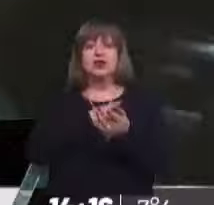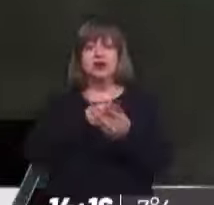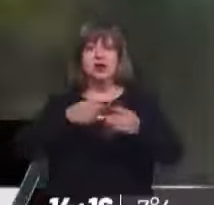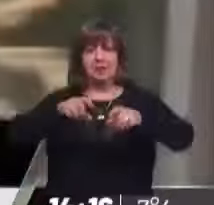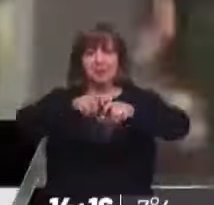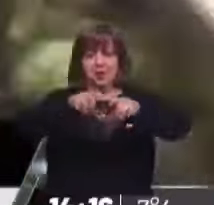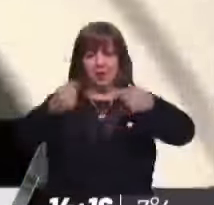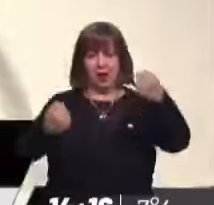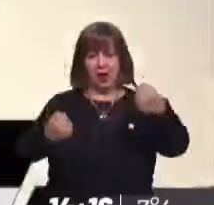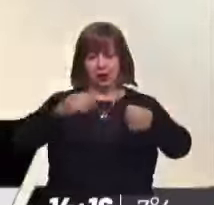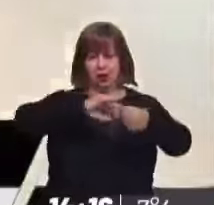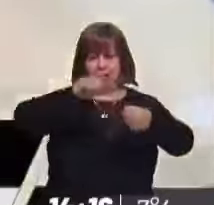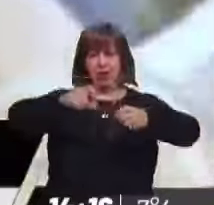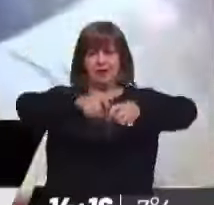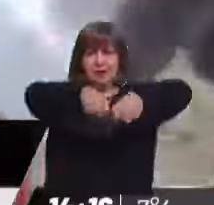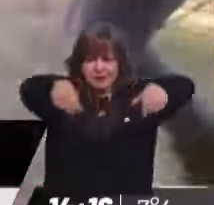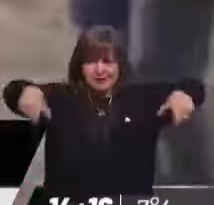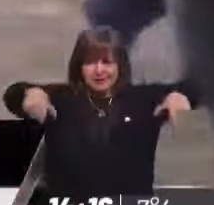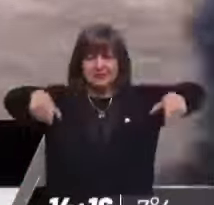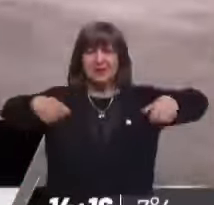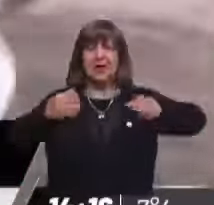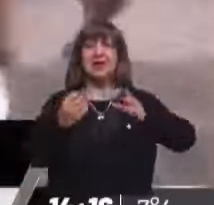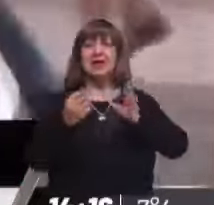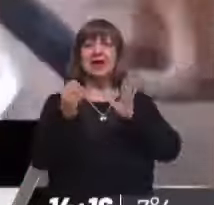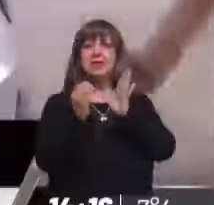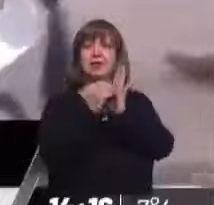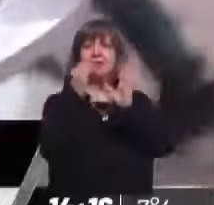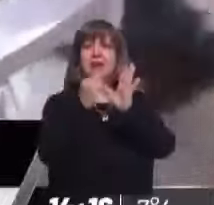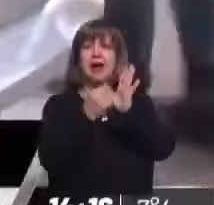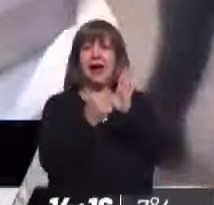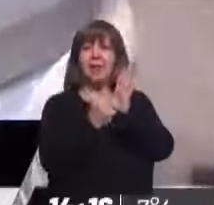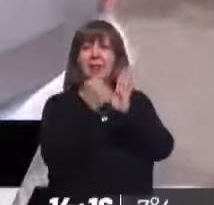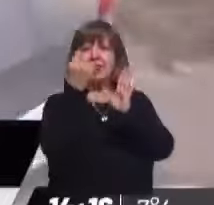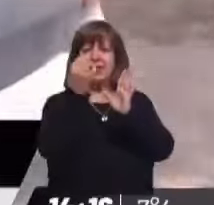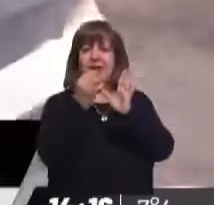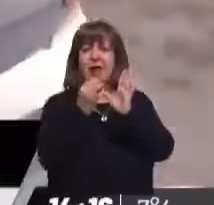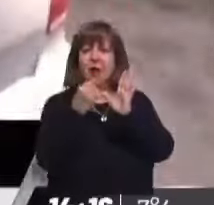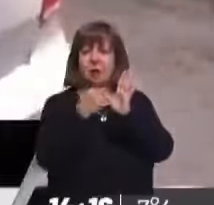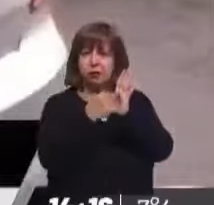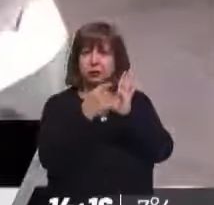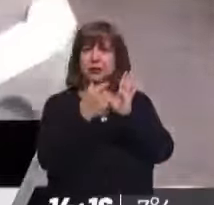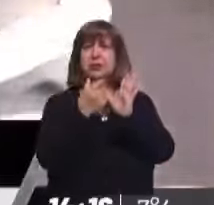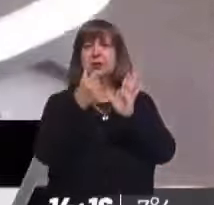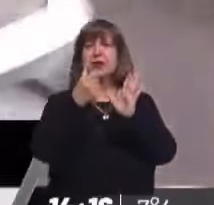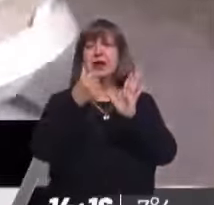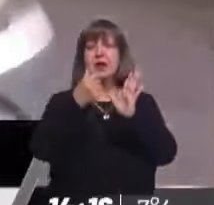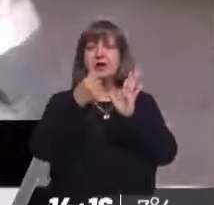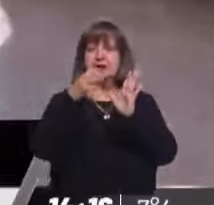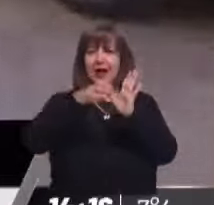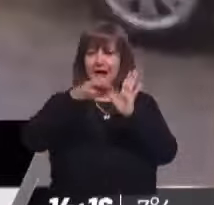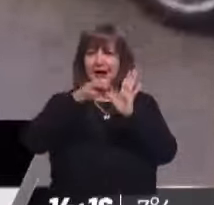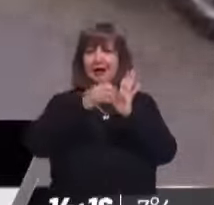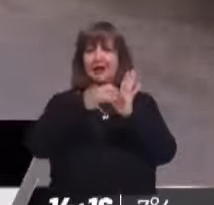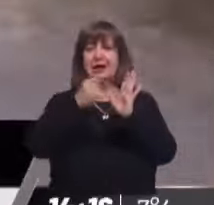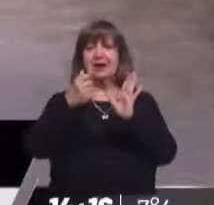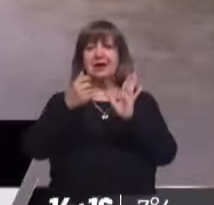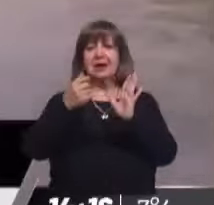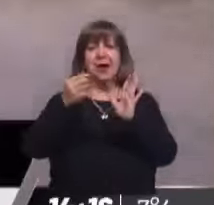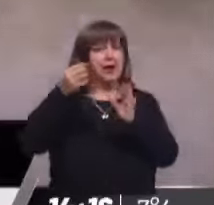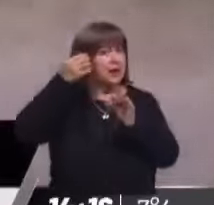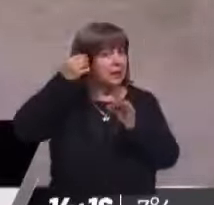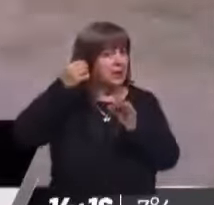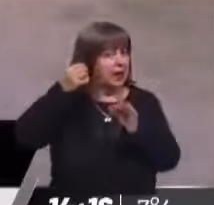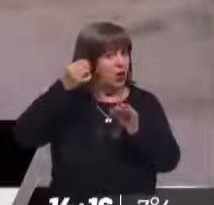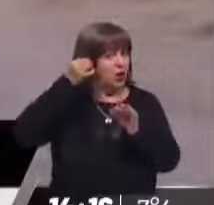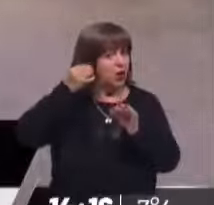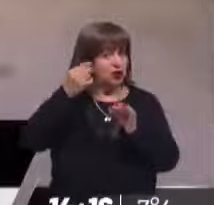la Ford Ranger. Es de sangre y contiene ADN masculino. Además, se supo que los dos pelos hallados en